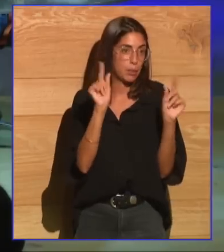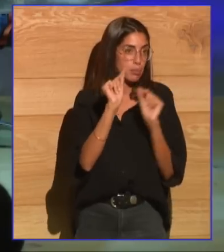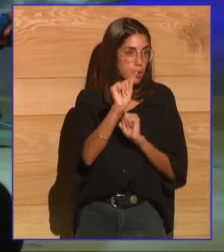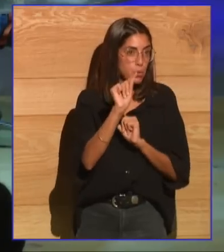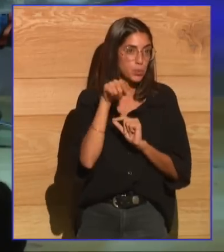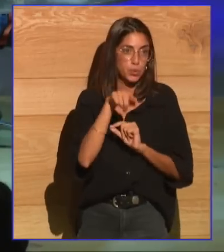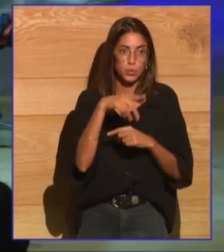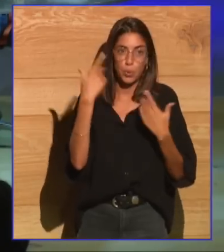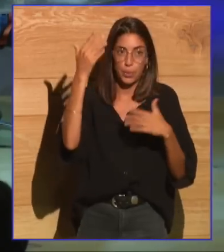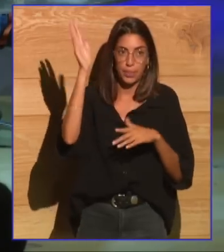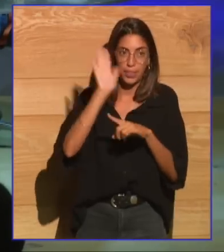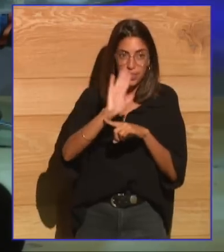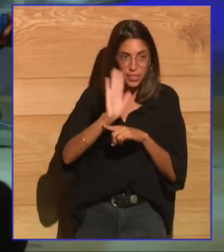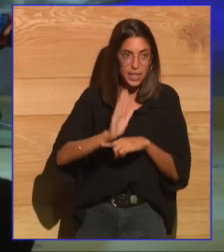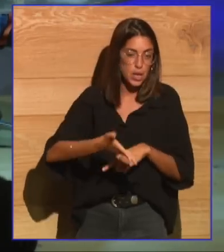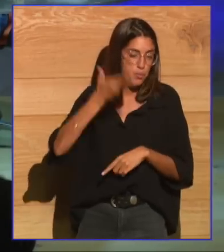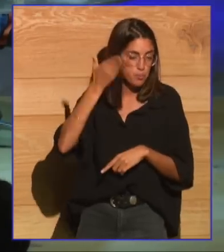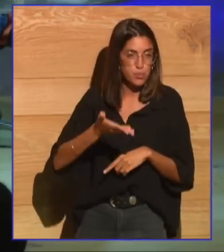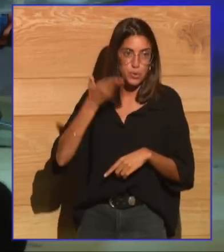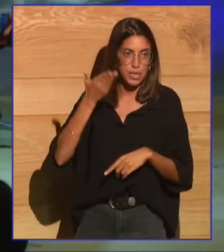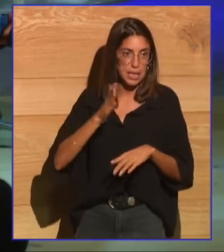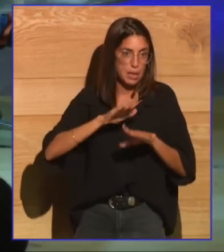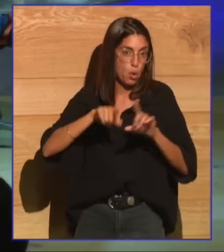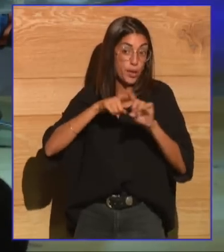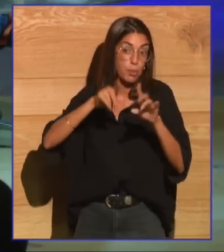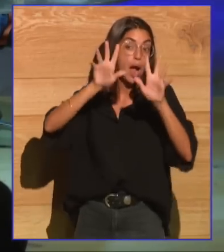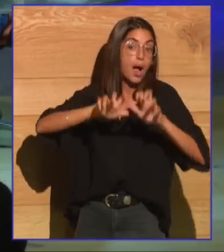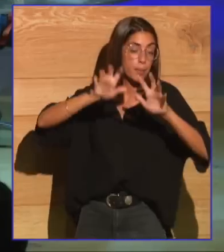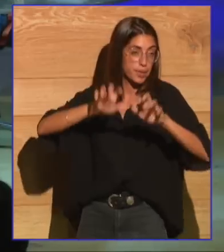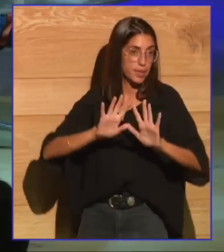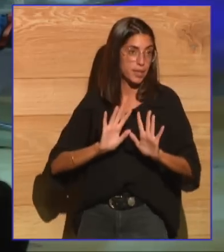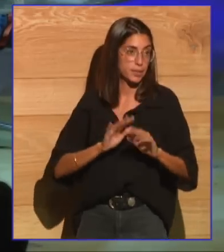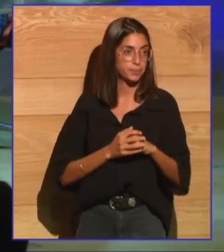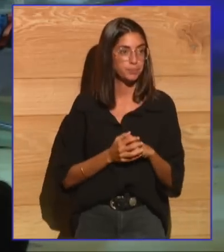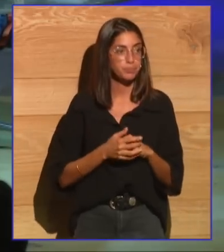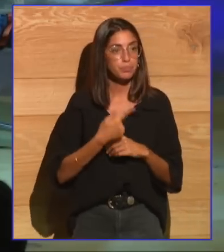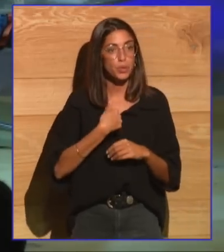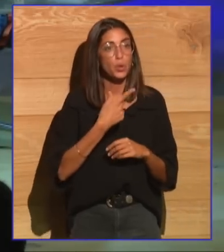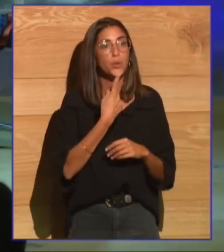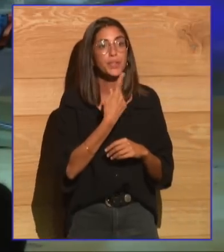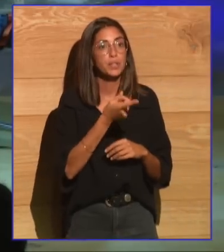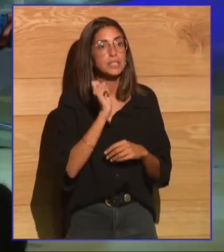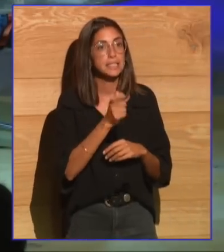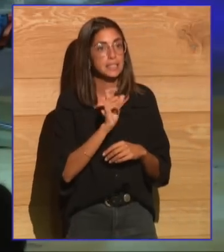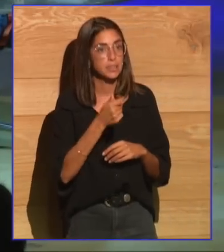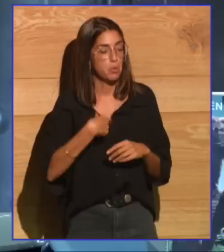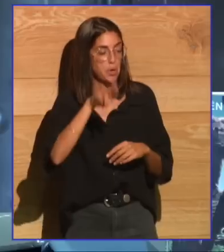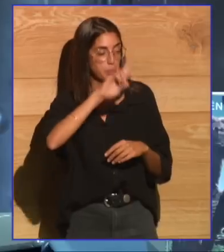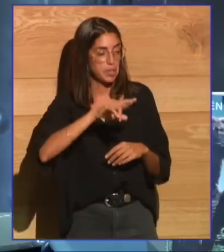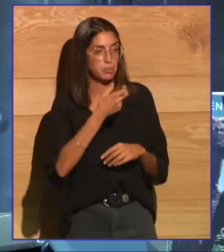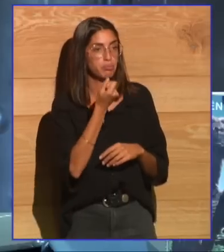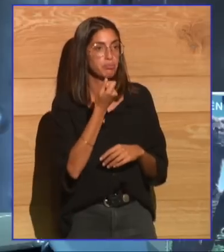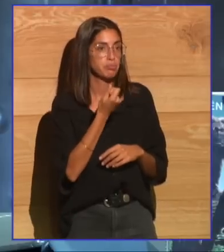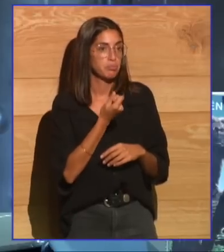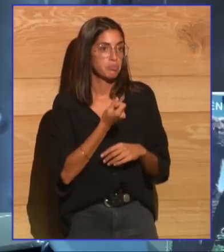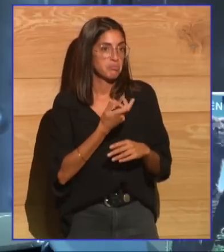aburrir para sentarte a aprender de lo dicho varias veces pero bueno no me importa repetirme sobre